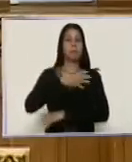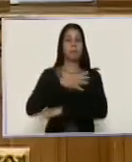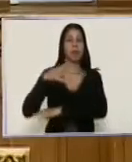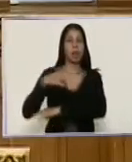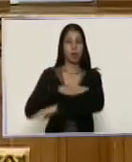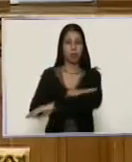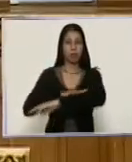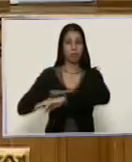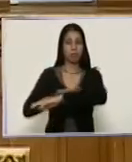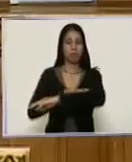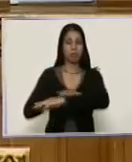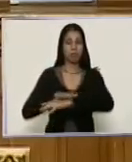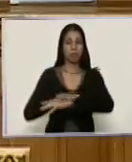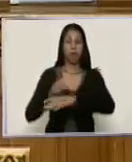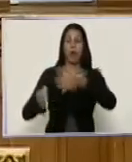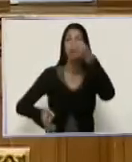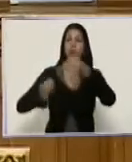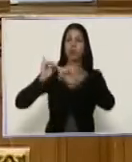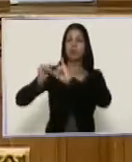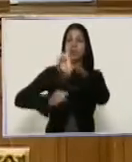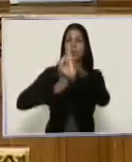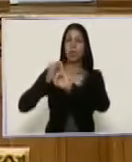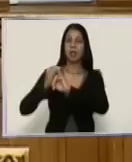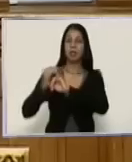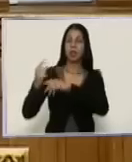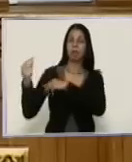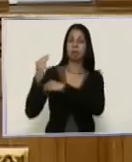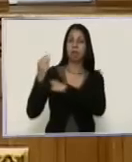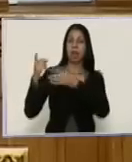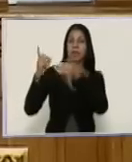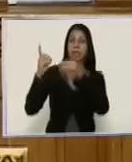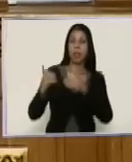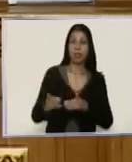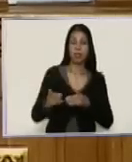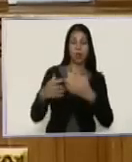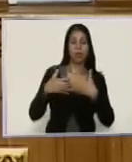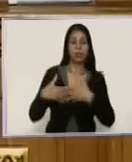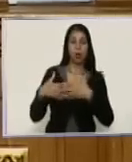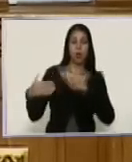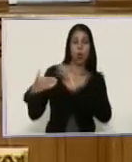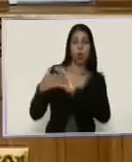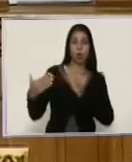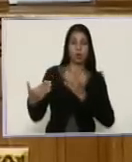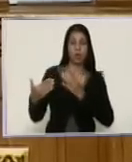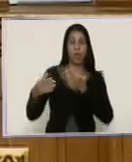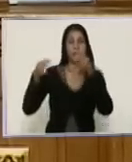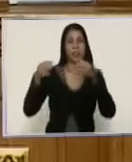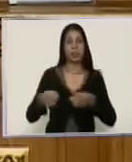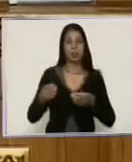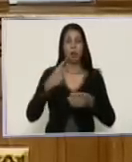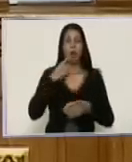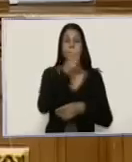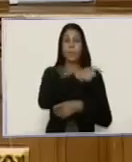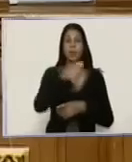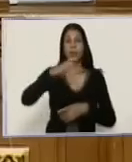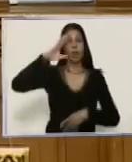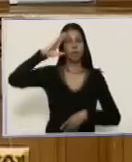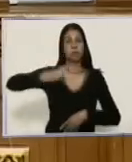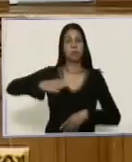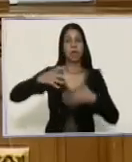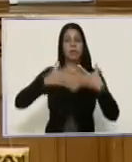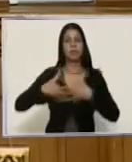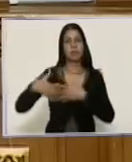Internacional cuando la Corte Penal Internacional decide juzgar a los criminales de guerra